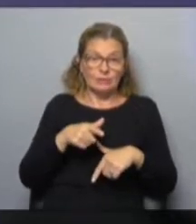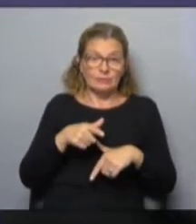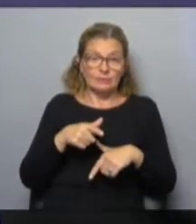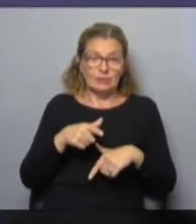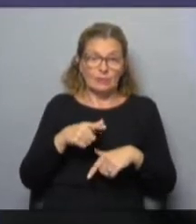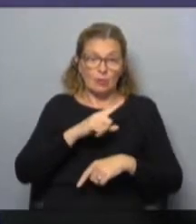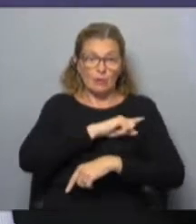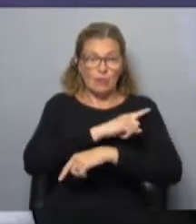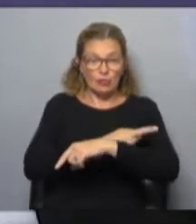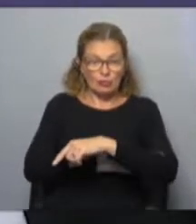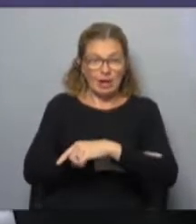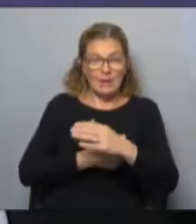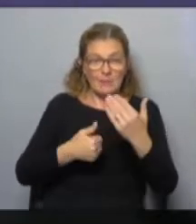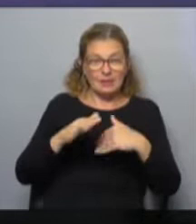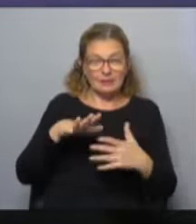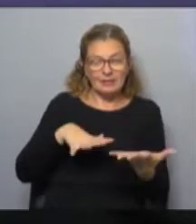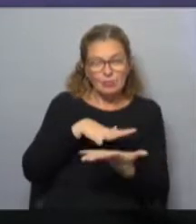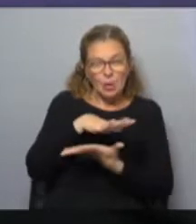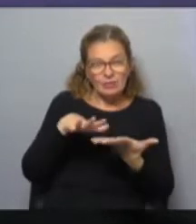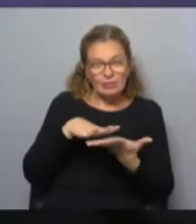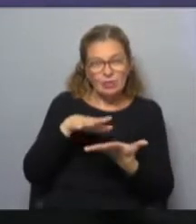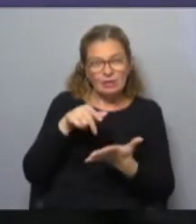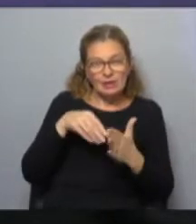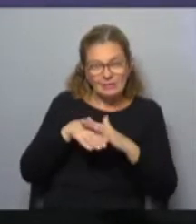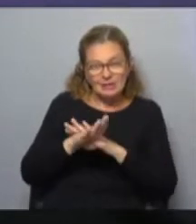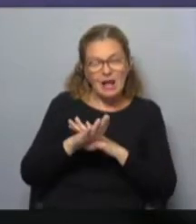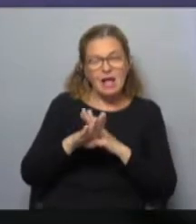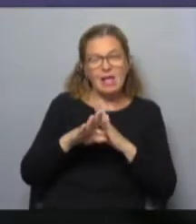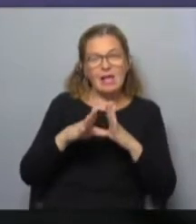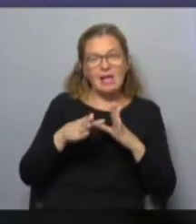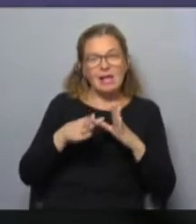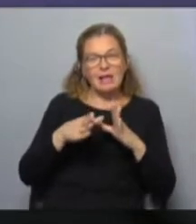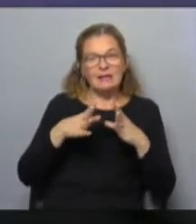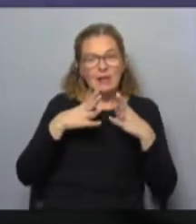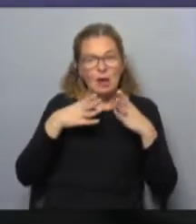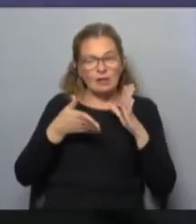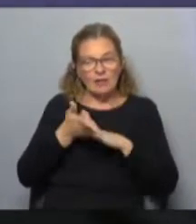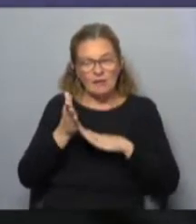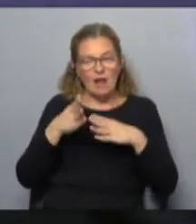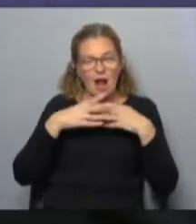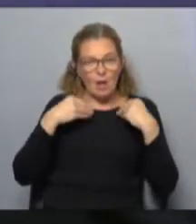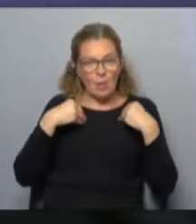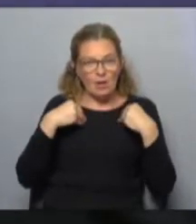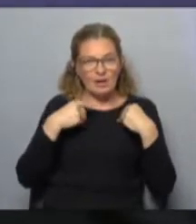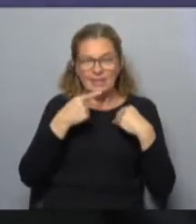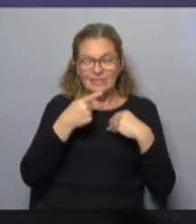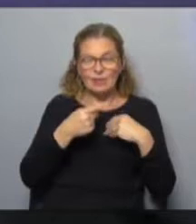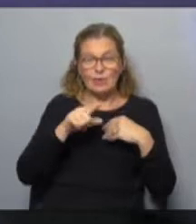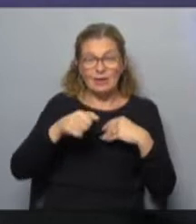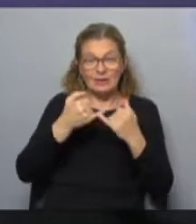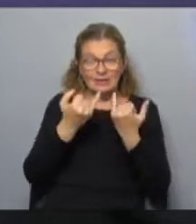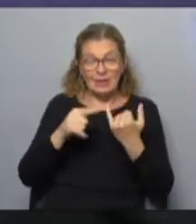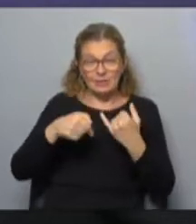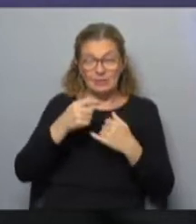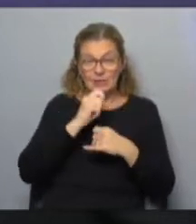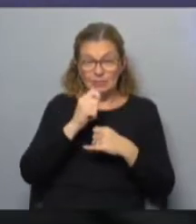poder reforzar esos momentos de entrada y de salida, y sobre todo nos informó además que en el día de mañana tiene